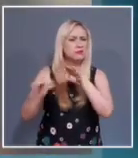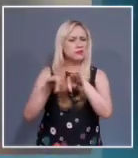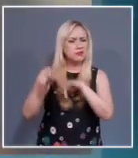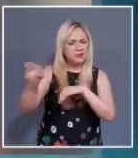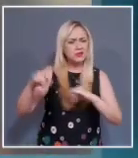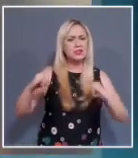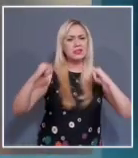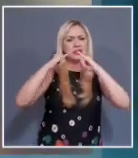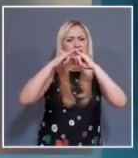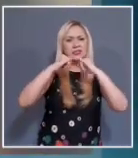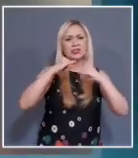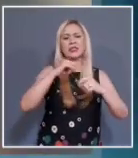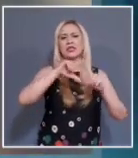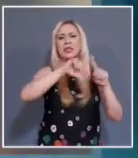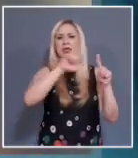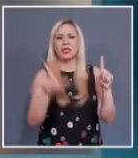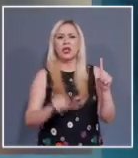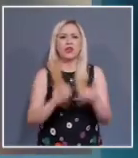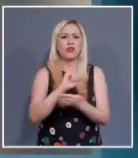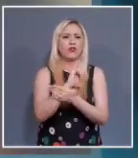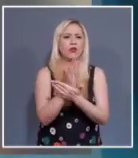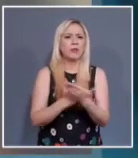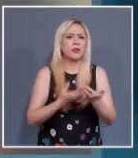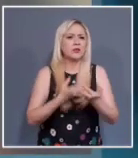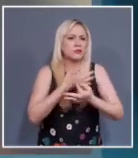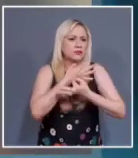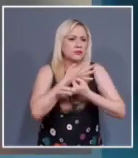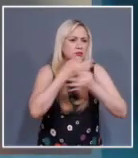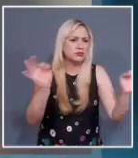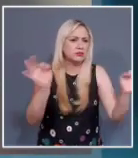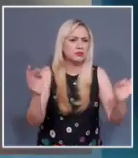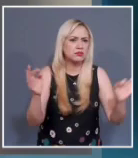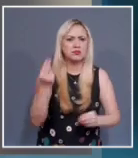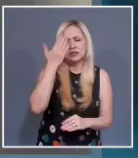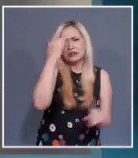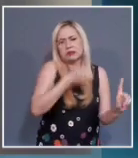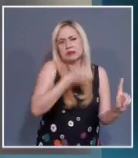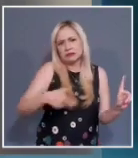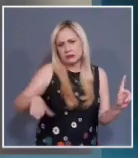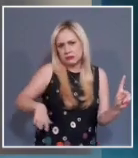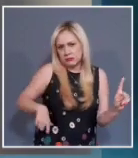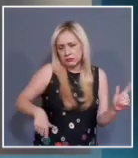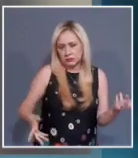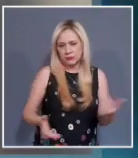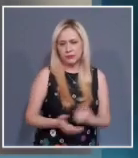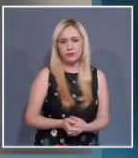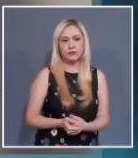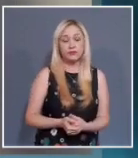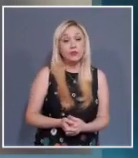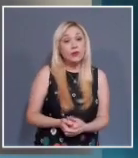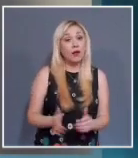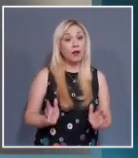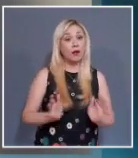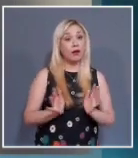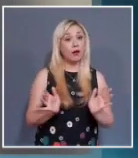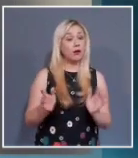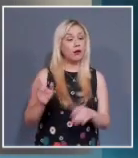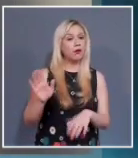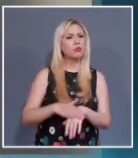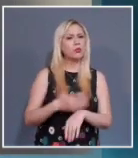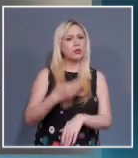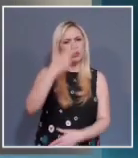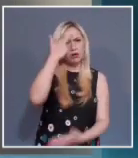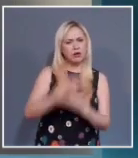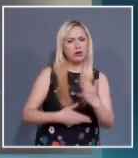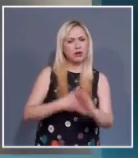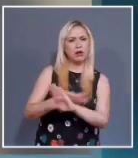Se presentó la primera denuncia por parte de una persona no binaria por violencia política en razón de género. Osiel